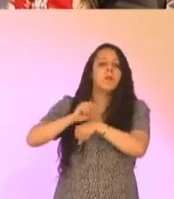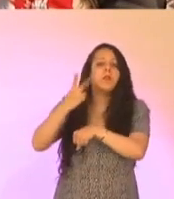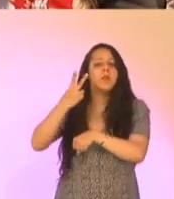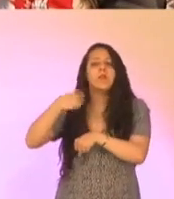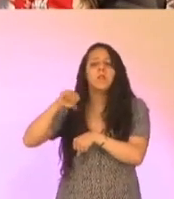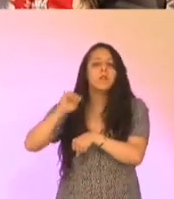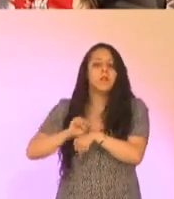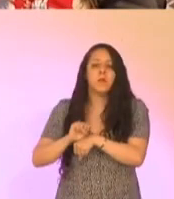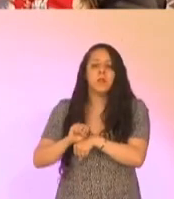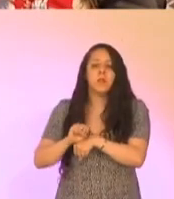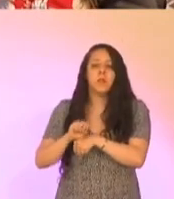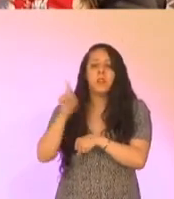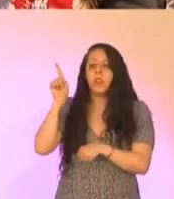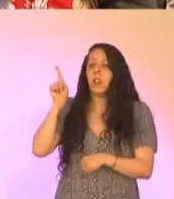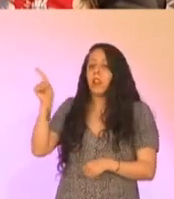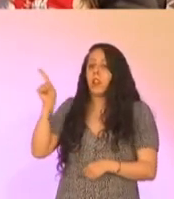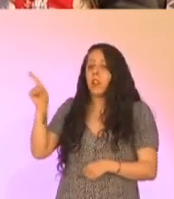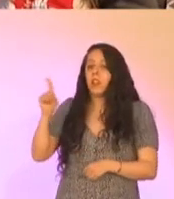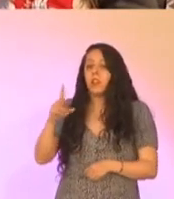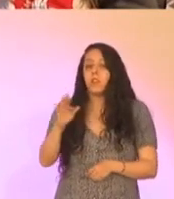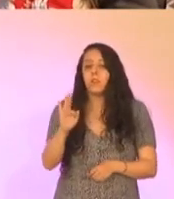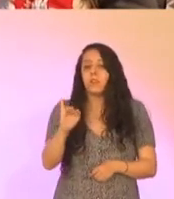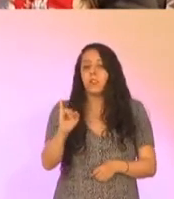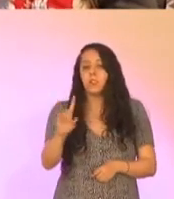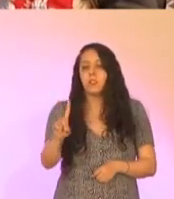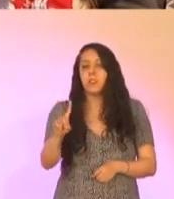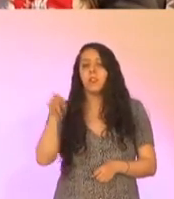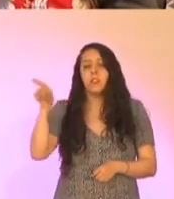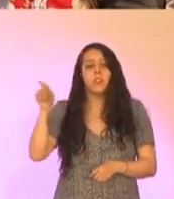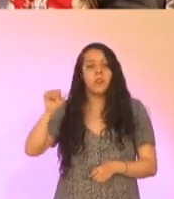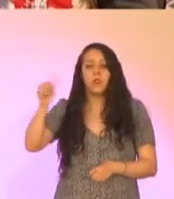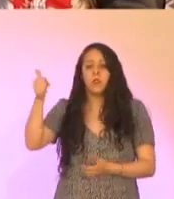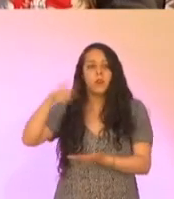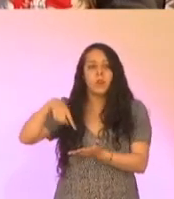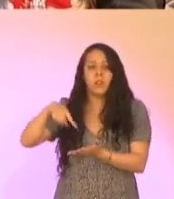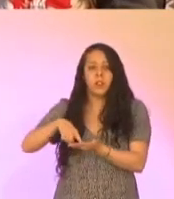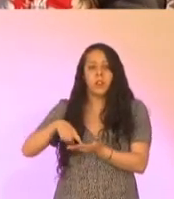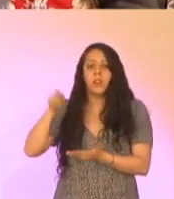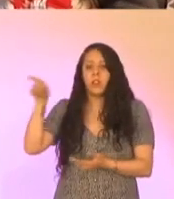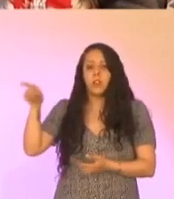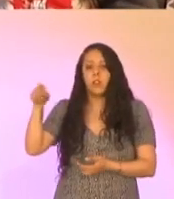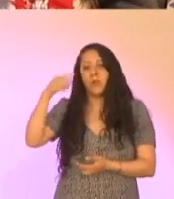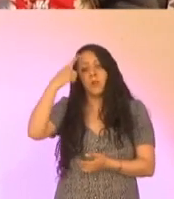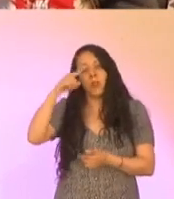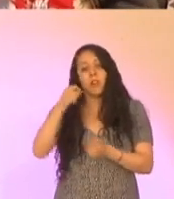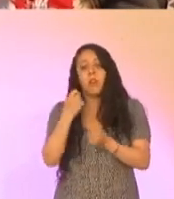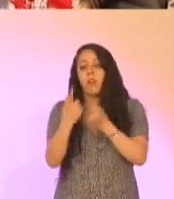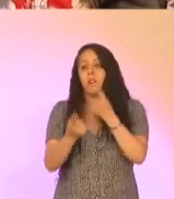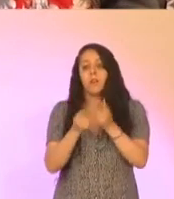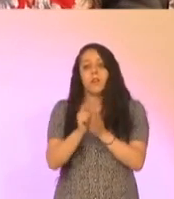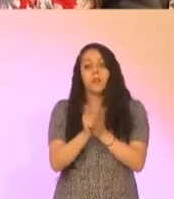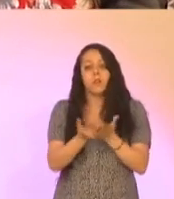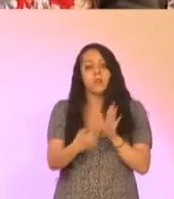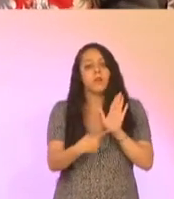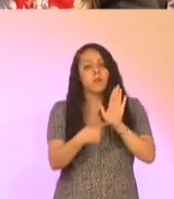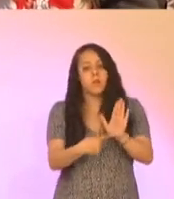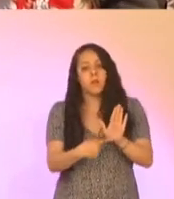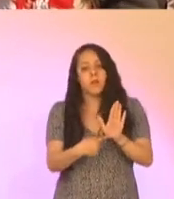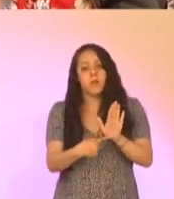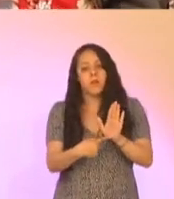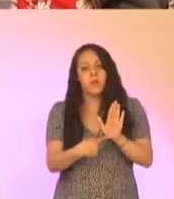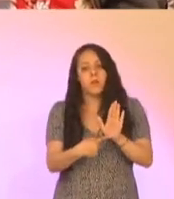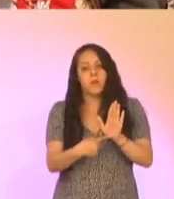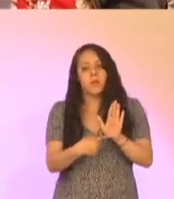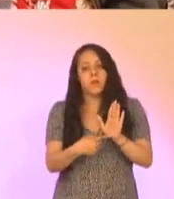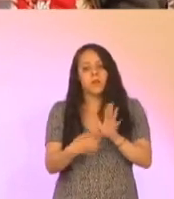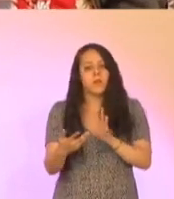que fuimos el querido el verde limón y yo a presentar lo que queda de perlas a la la